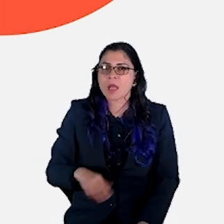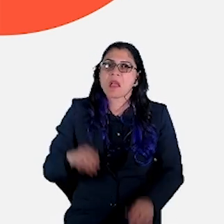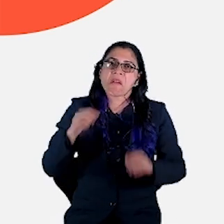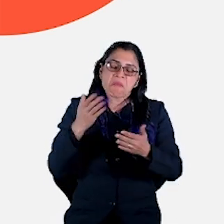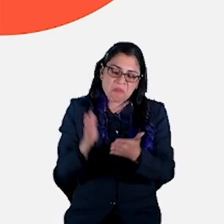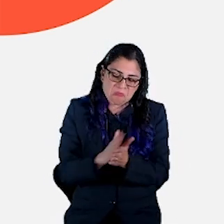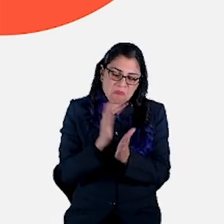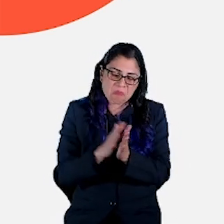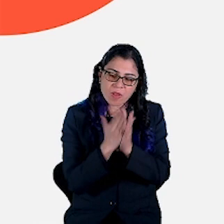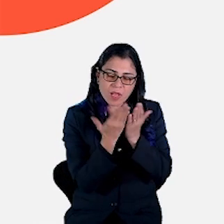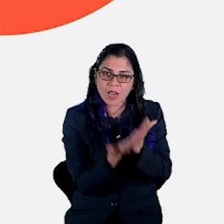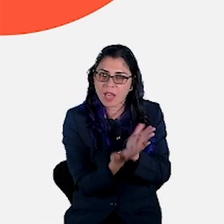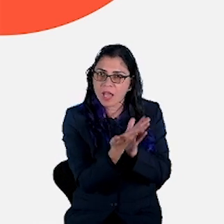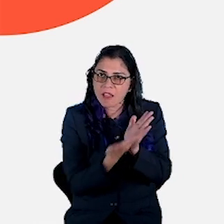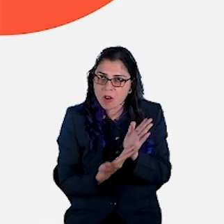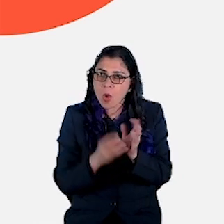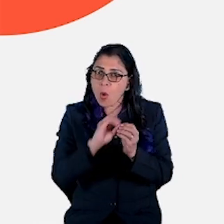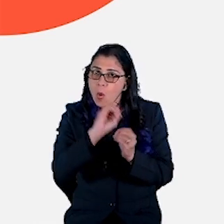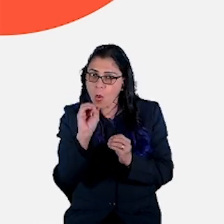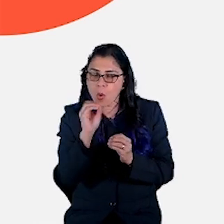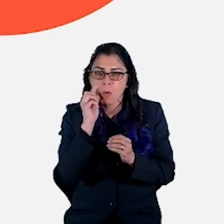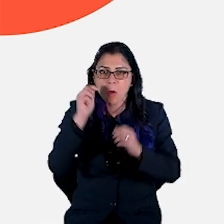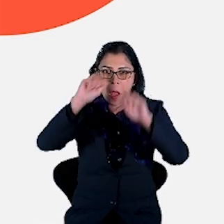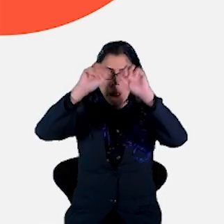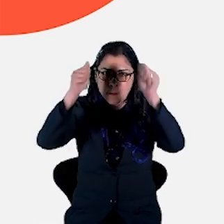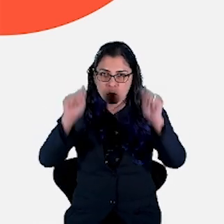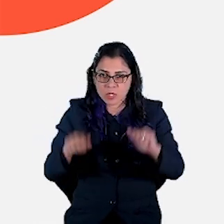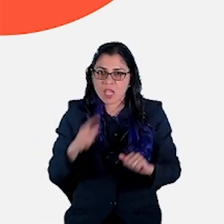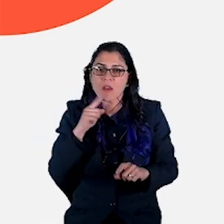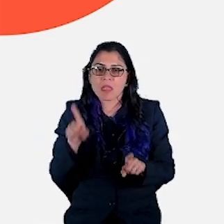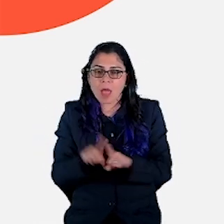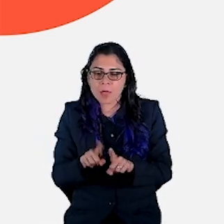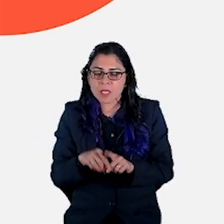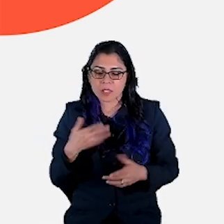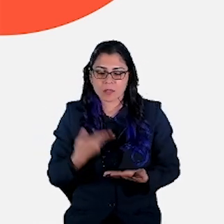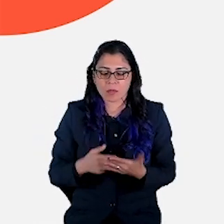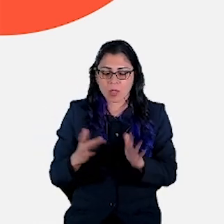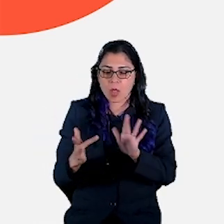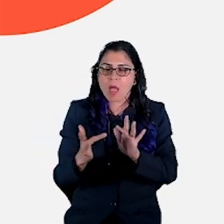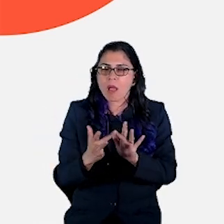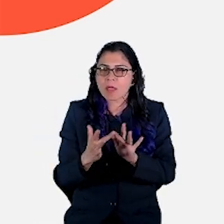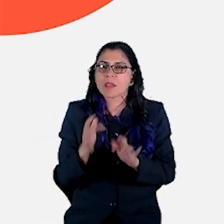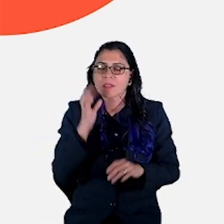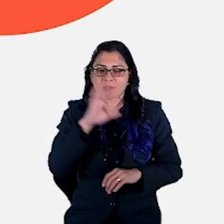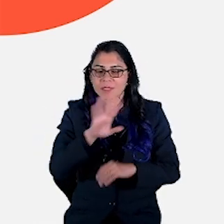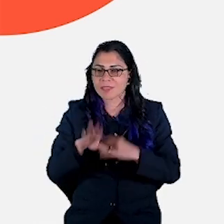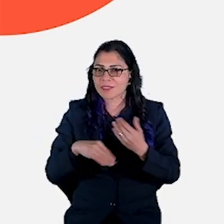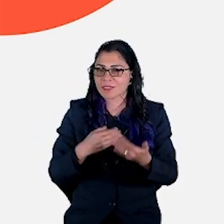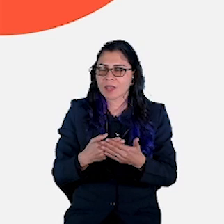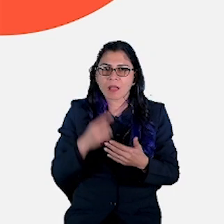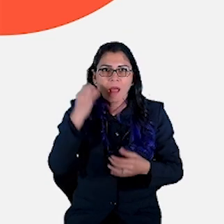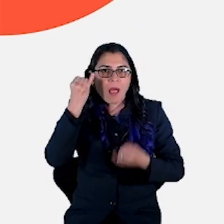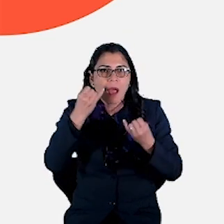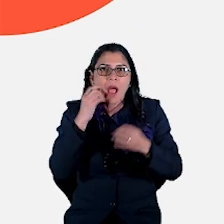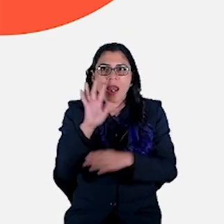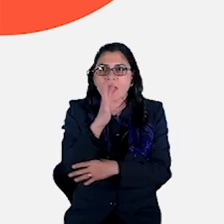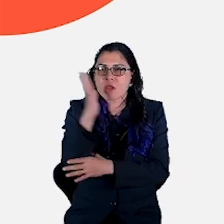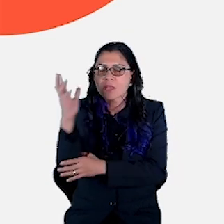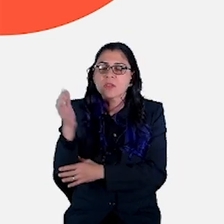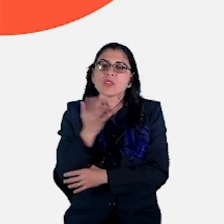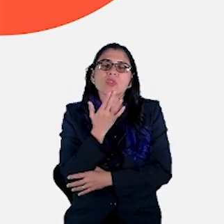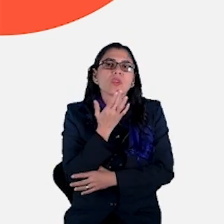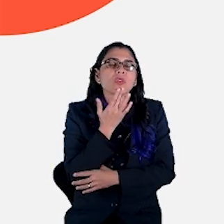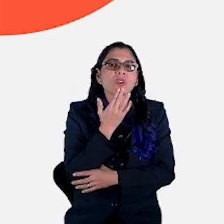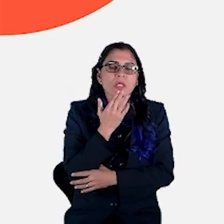en Panamá tenemos nuestras reservas vivas que permiten este contacto con toda esta sabiduría ancestral sus colores sus